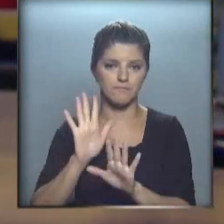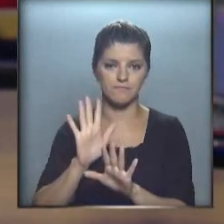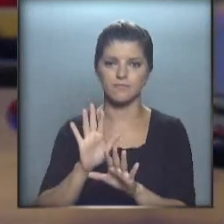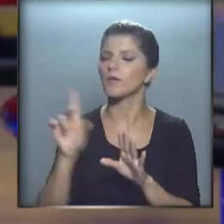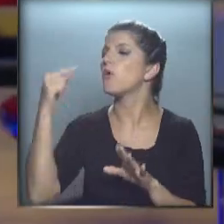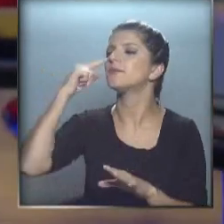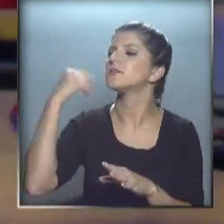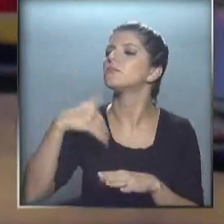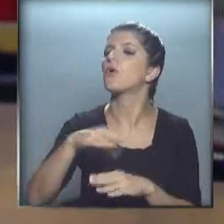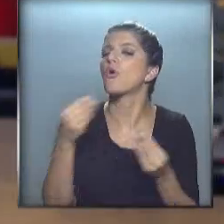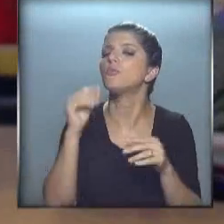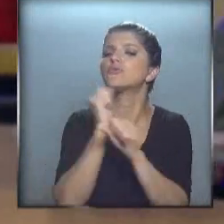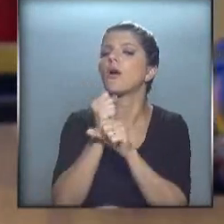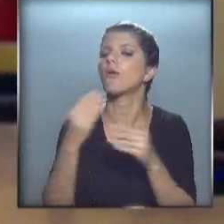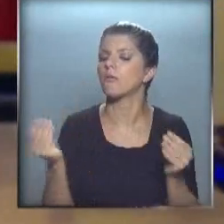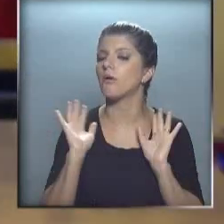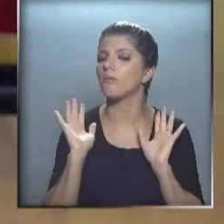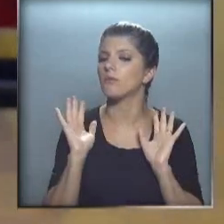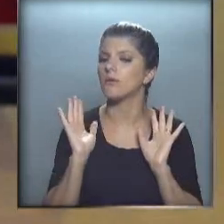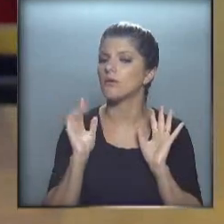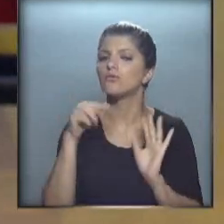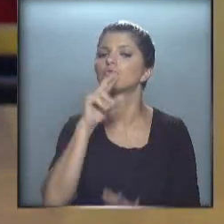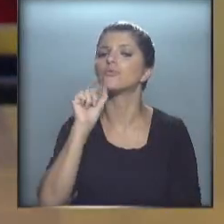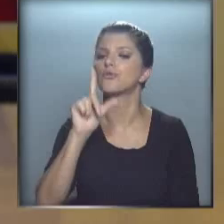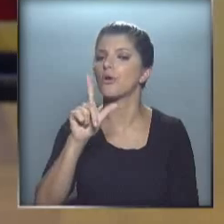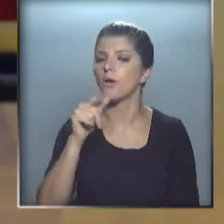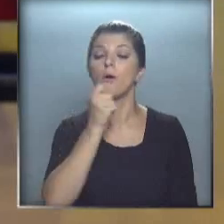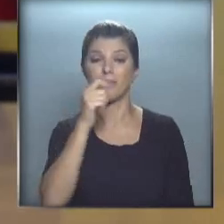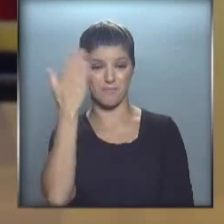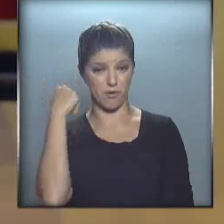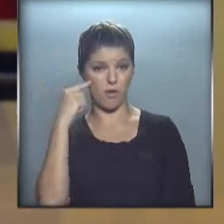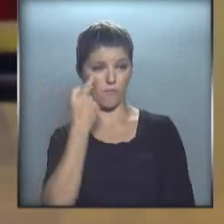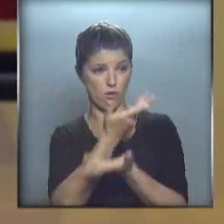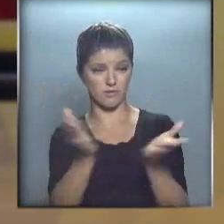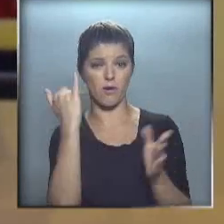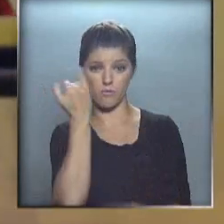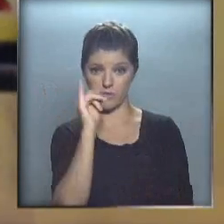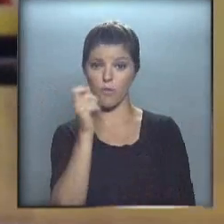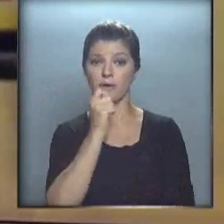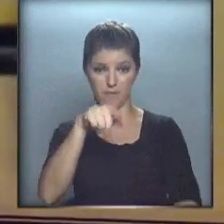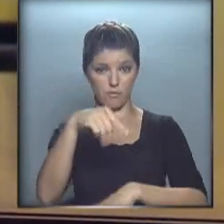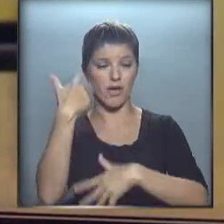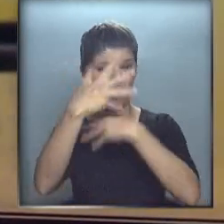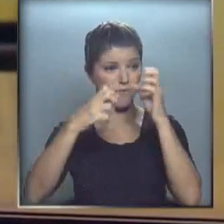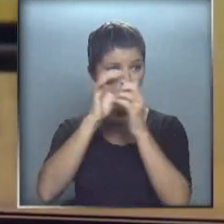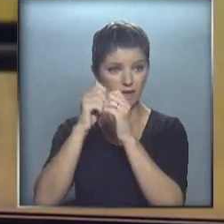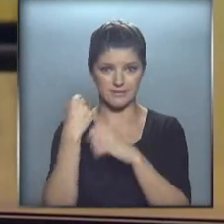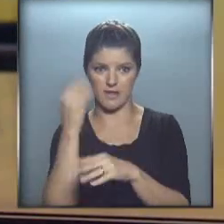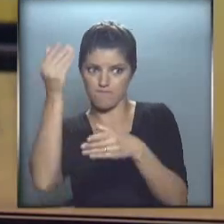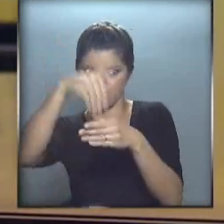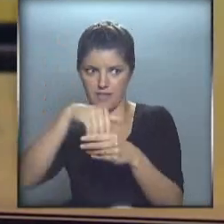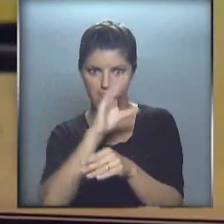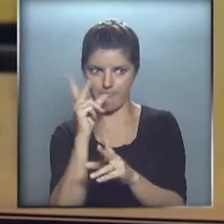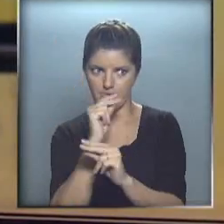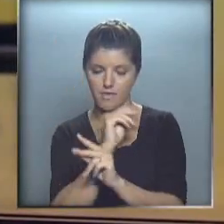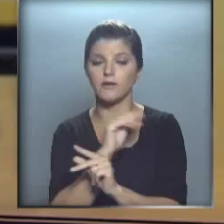¿Cómo tendrían que actuar? Y por ejemplo, ahora estaban pasando el video de una profesora, creo que no se metió algo así, era, ¿no? Sí. En una pelea. Y yo creo que